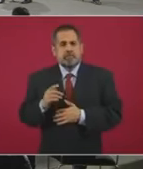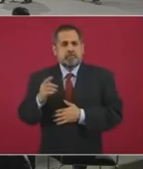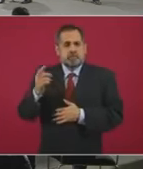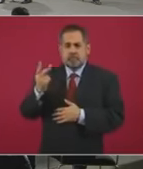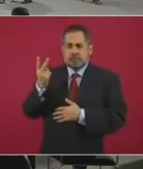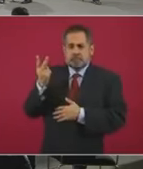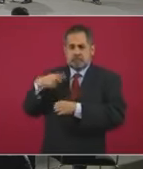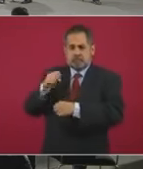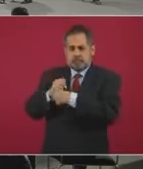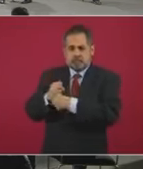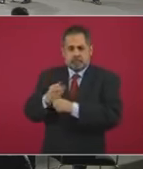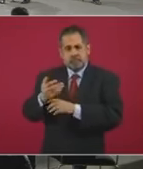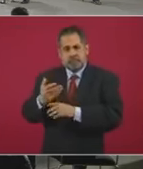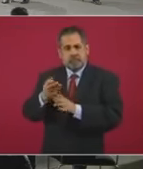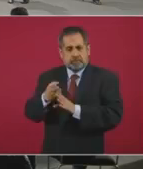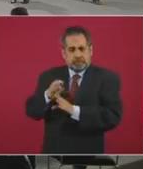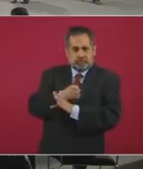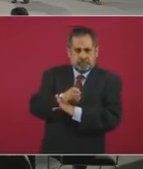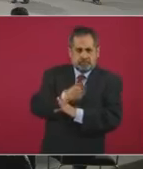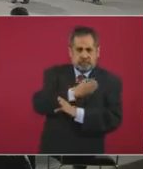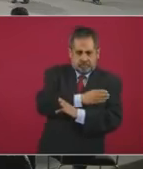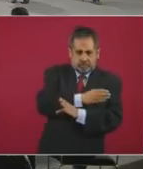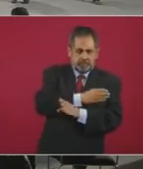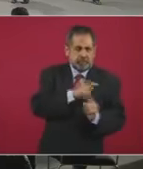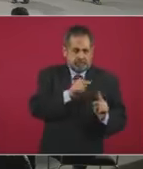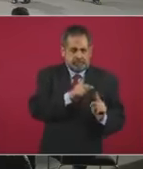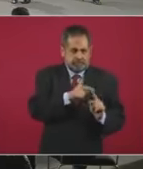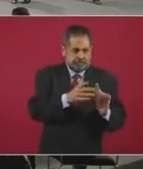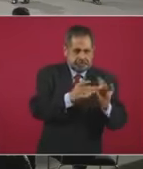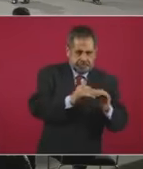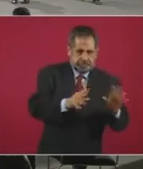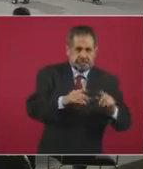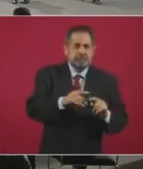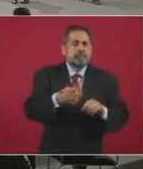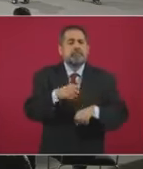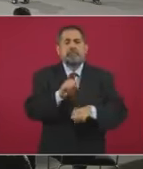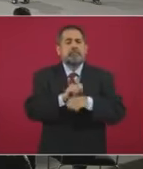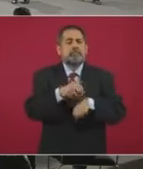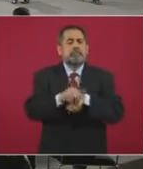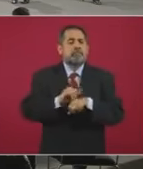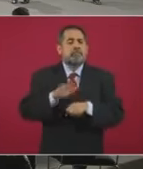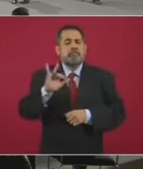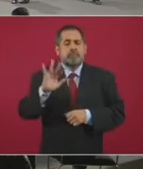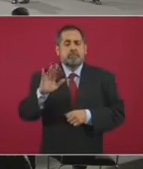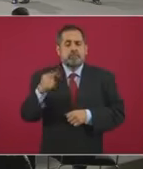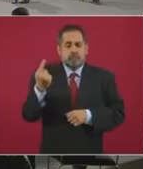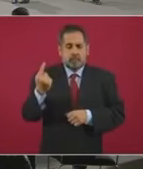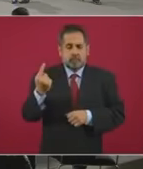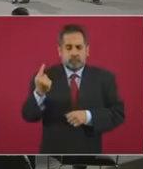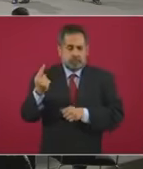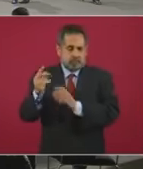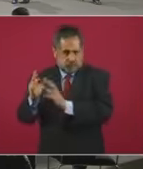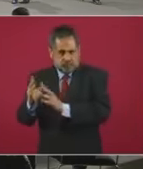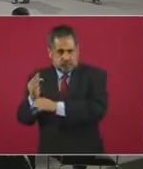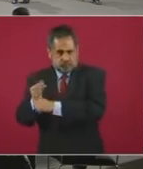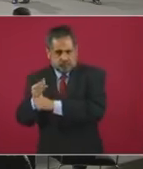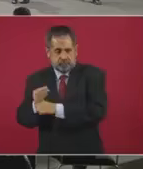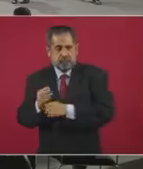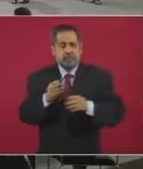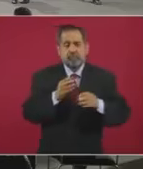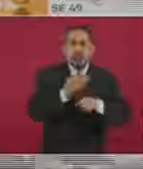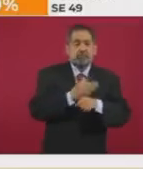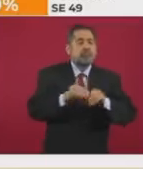semanas previas a la semana vigente. En este momento estamos en la semana 51 del año, la curva termina en la semana 49